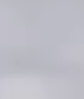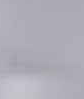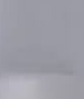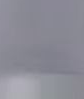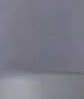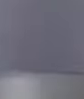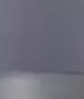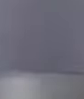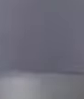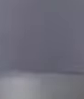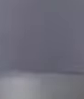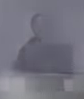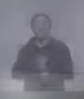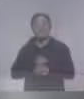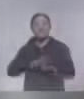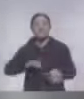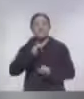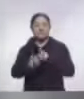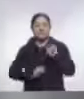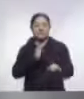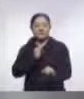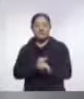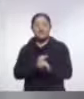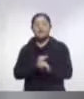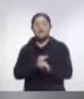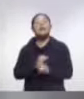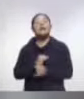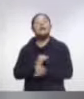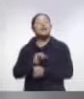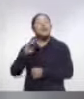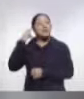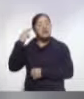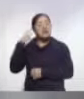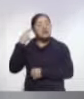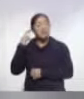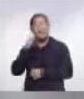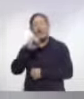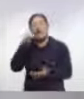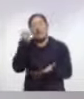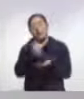En información internacional, la corona británica aprueba Brexit.